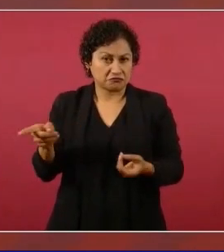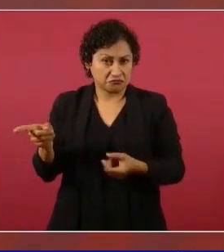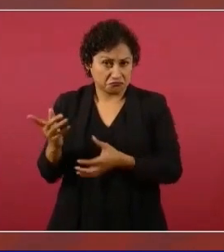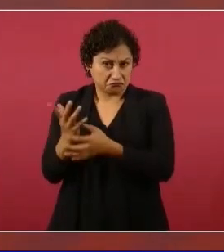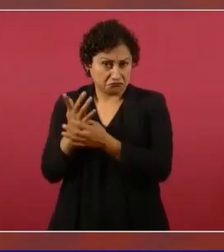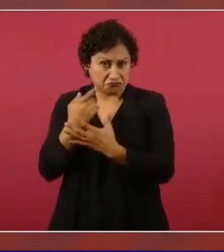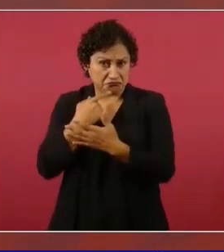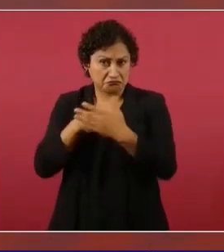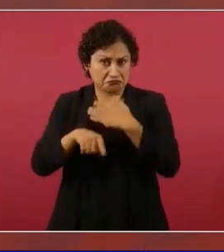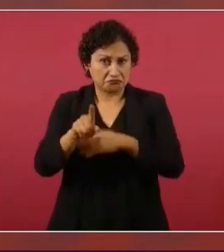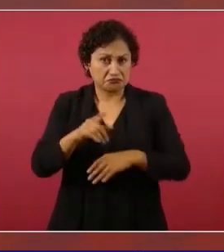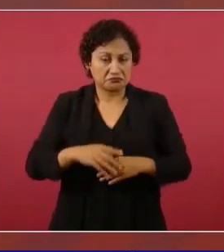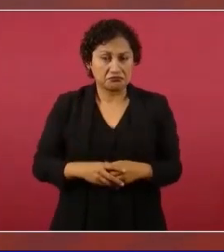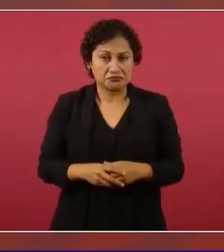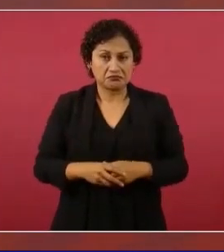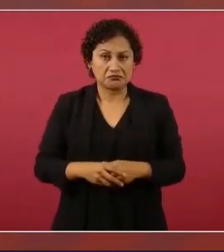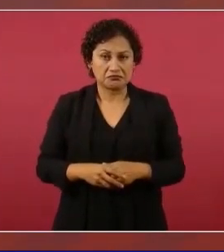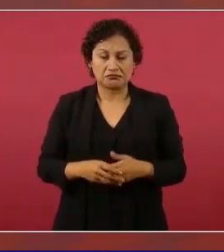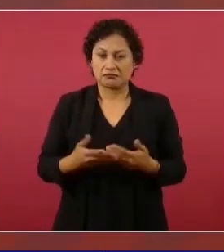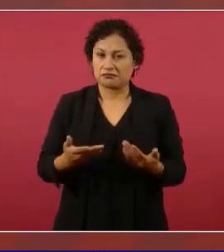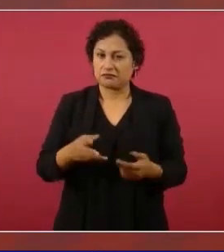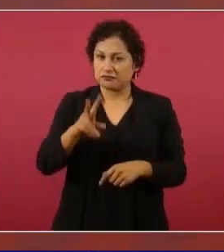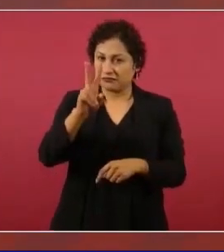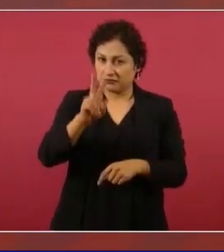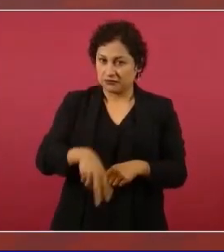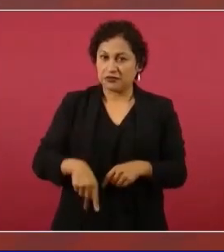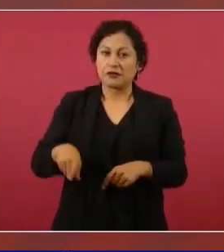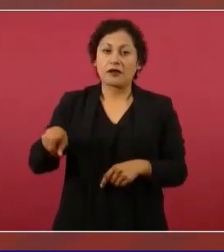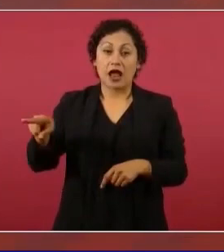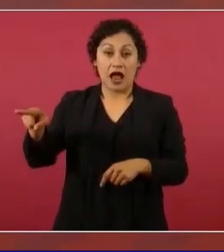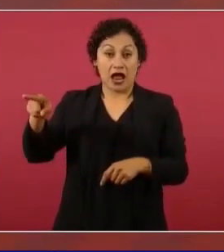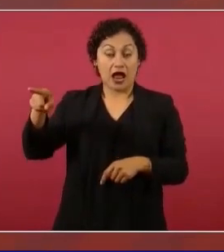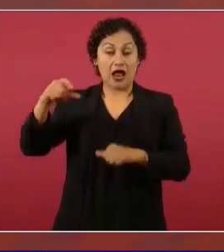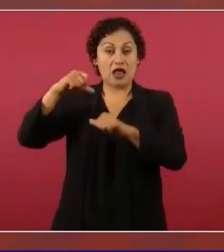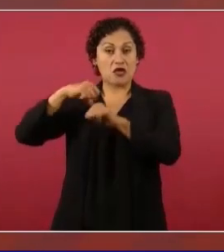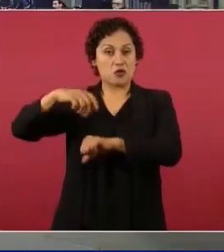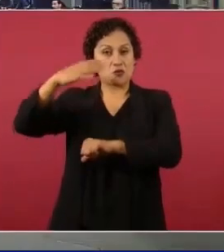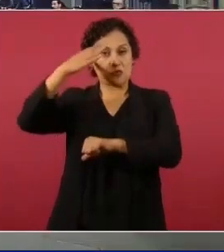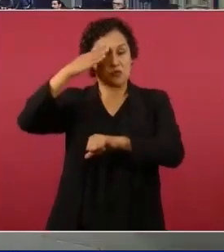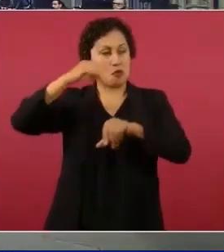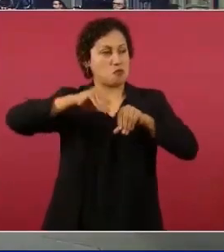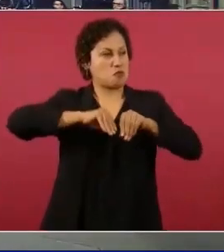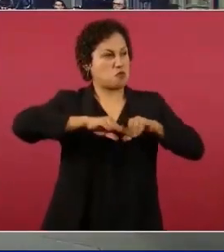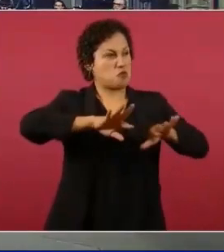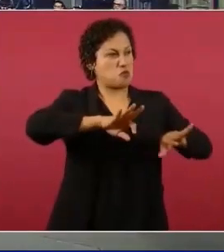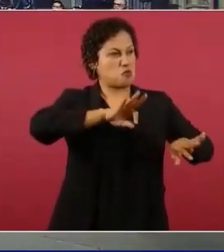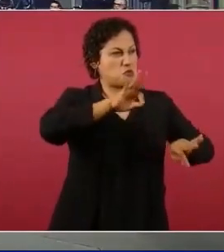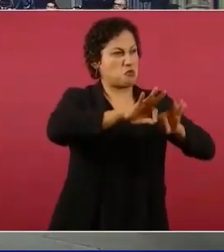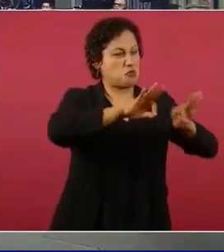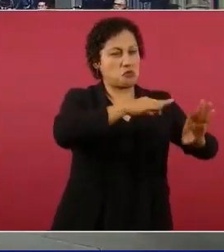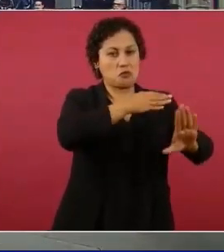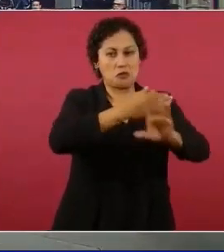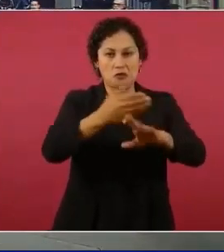Esa campaña de encabezada por Claudio X González.